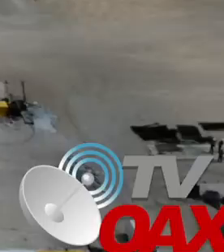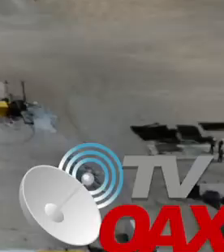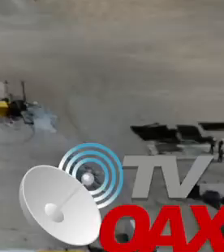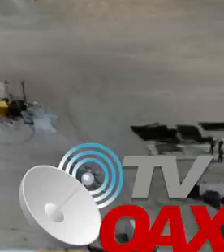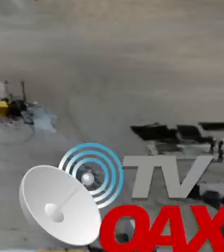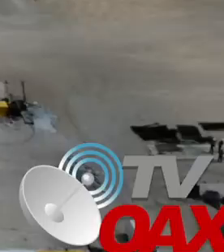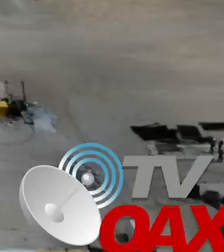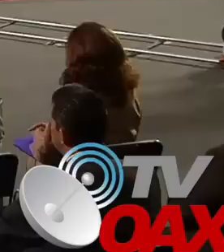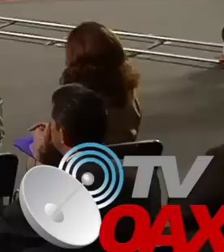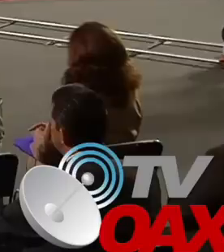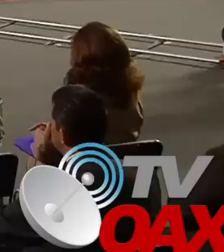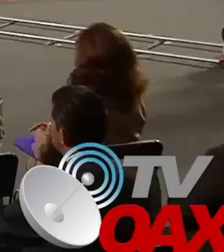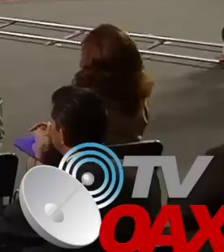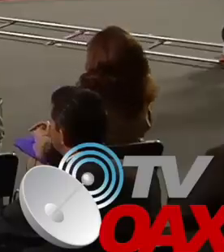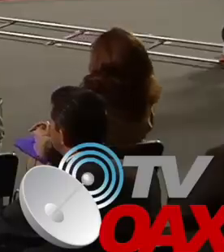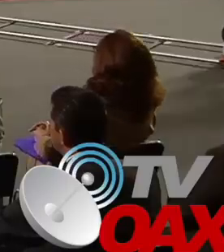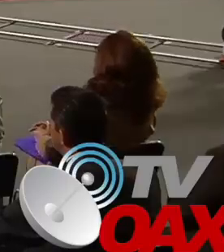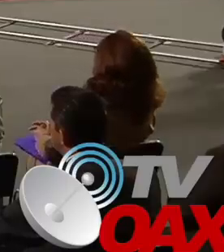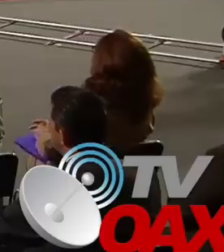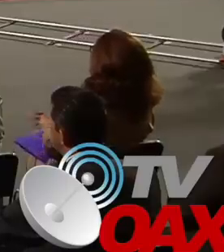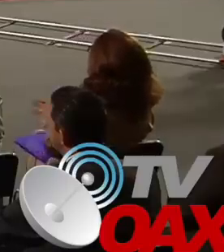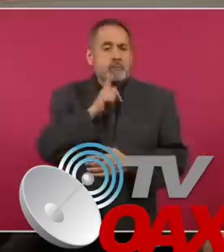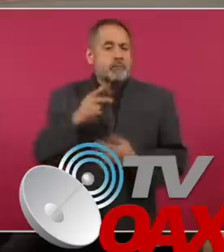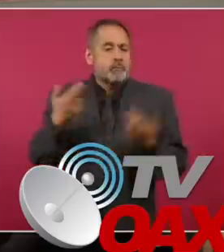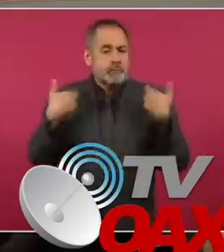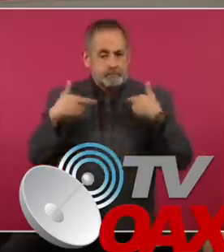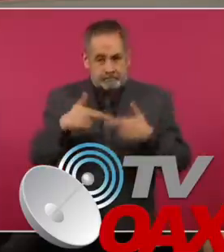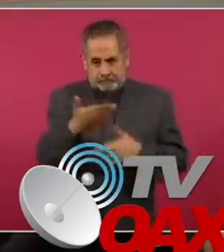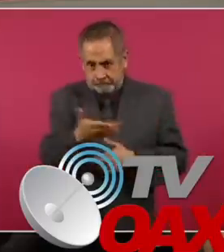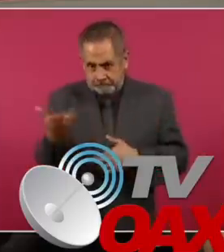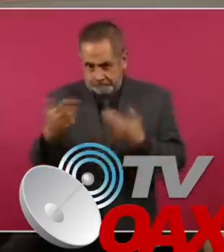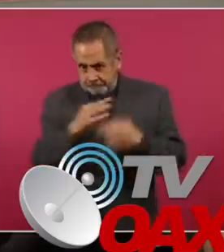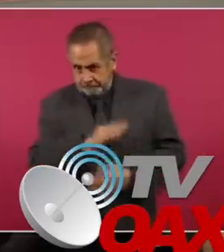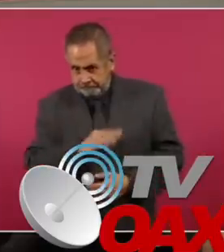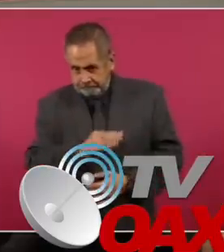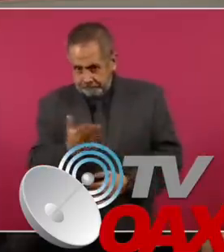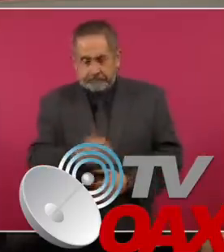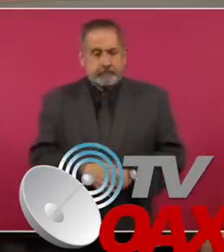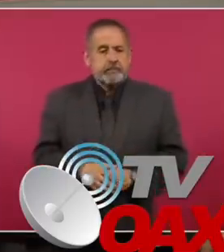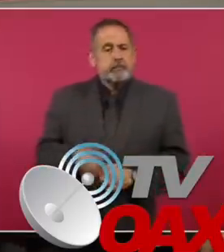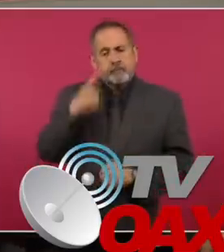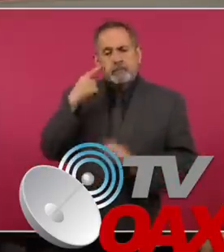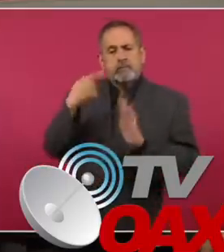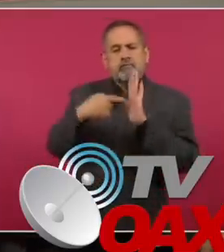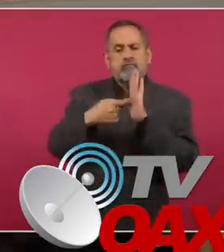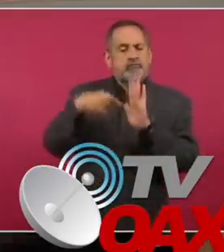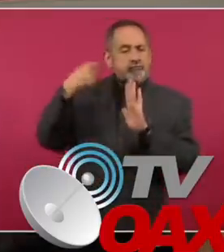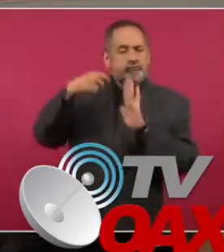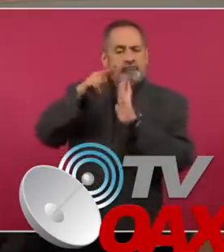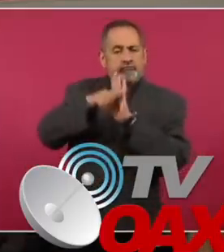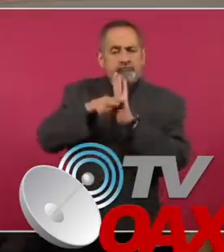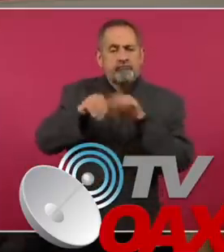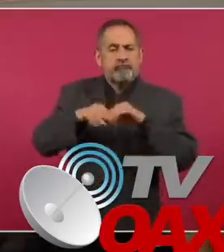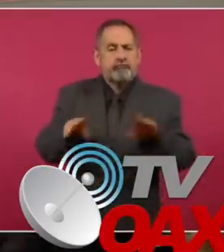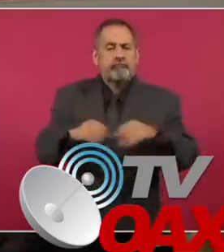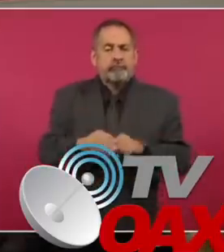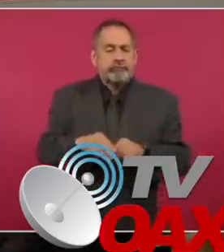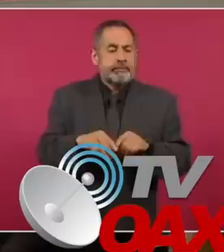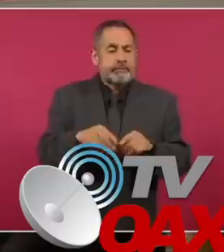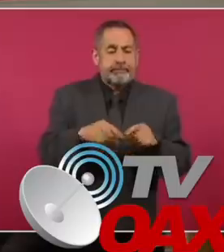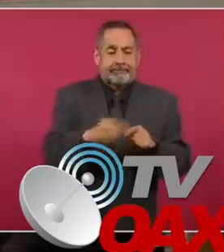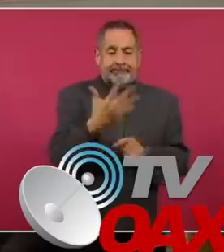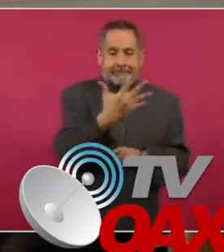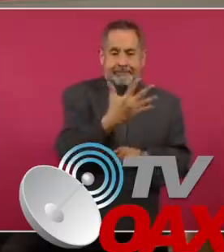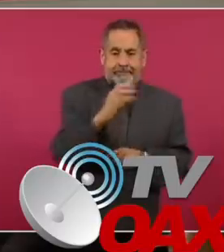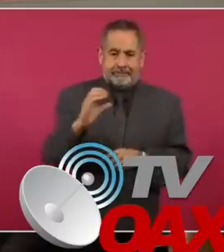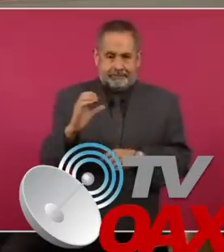la siguiente inauguración. Es cuanto, señor presidente. Traemos un video de los avances del tramo 5C.